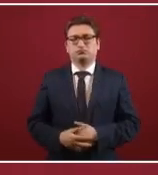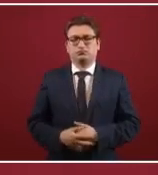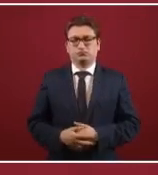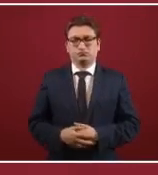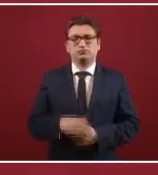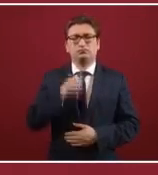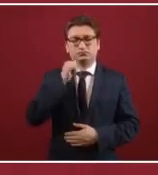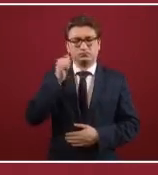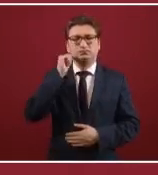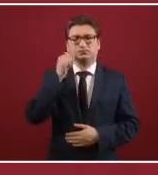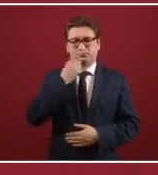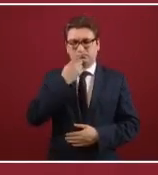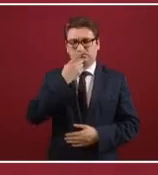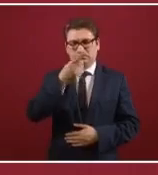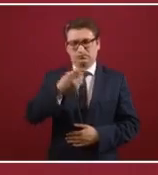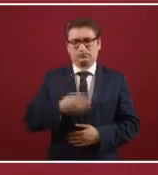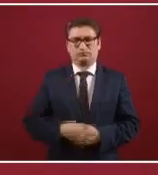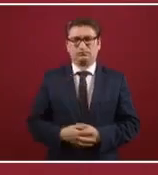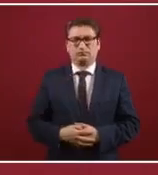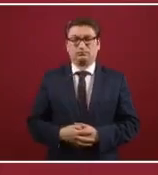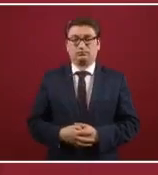ayer lo dije